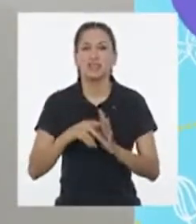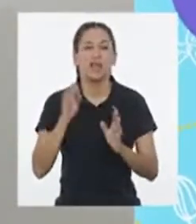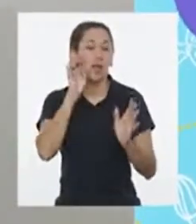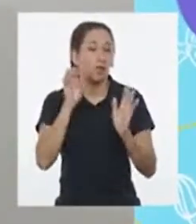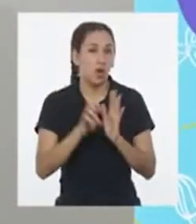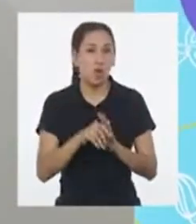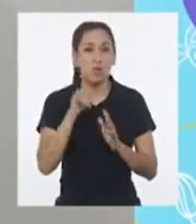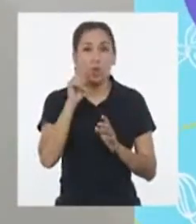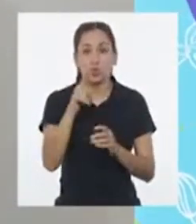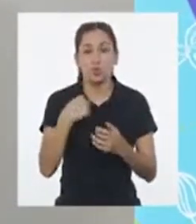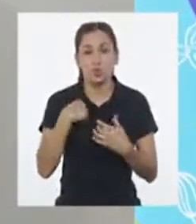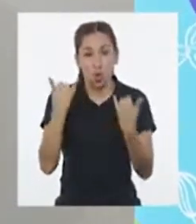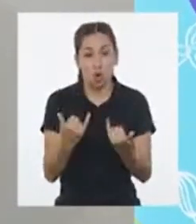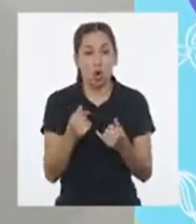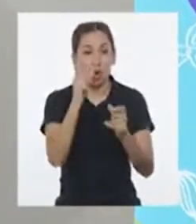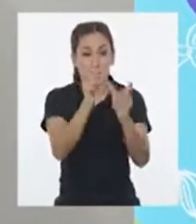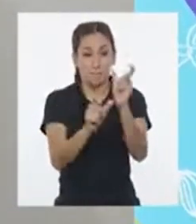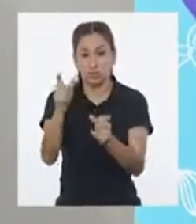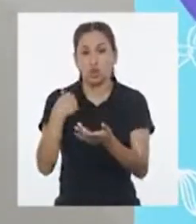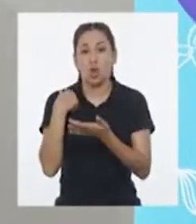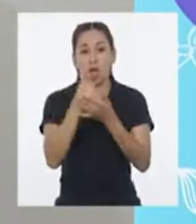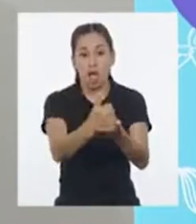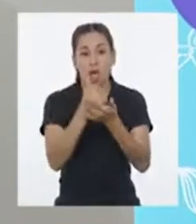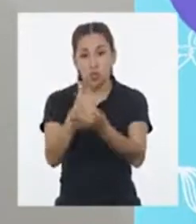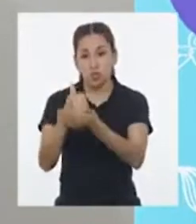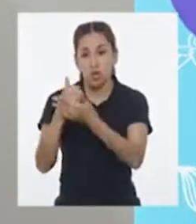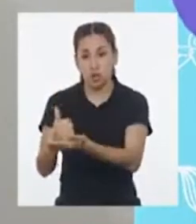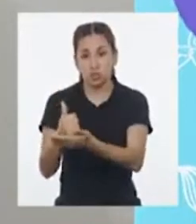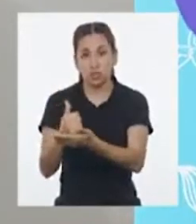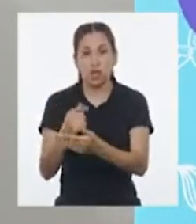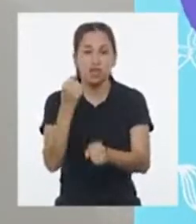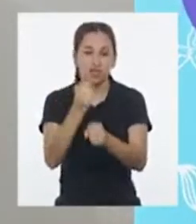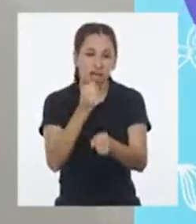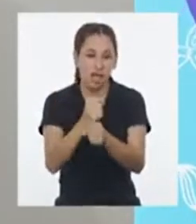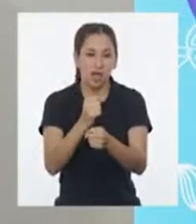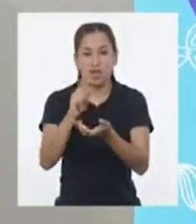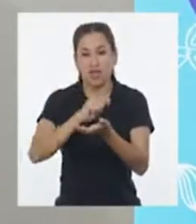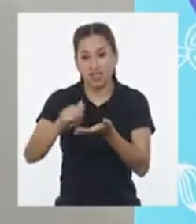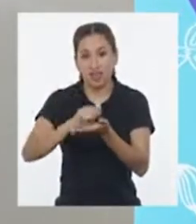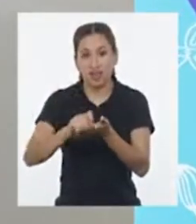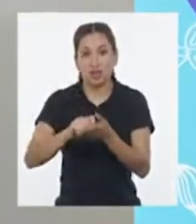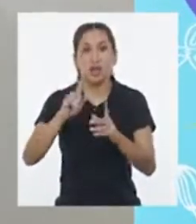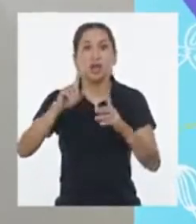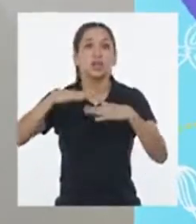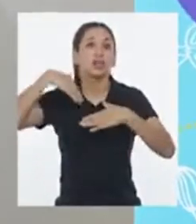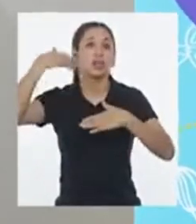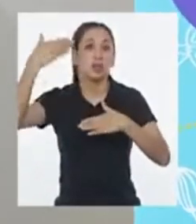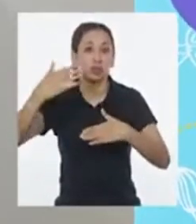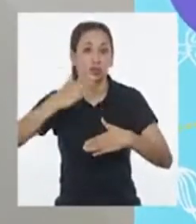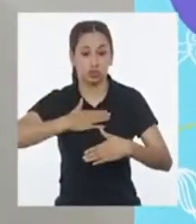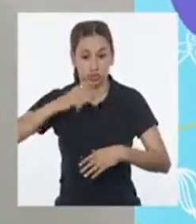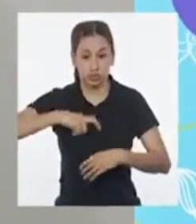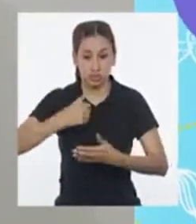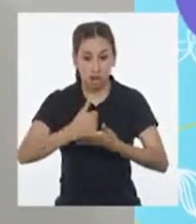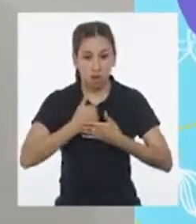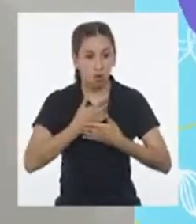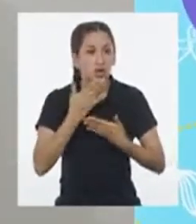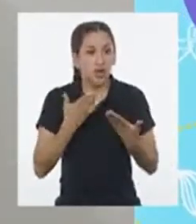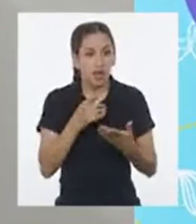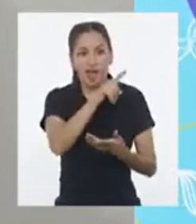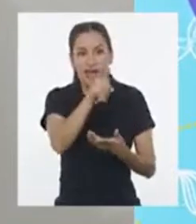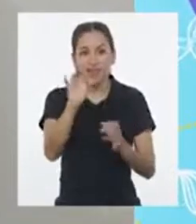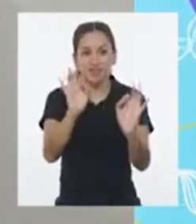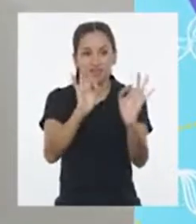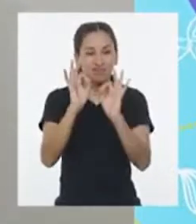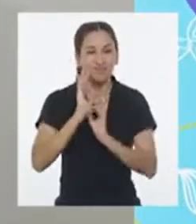a otras personas con alguna tarea o trabajo, esa persona también nos ayudará cuando nosotros lo necesitemos.